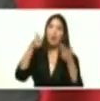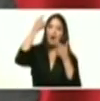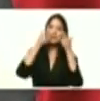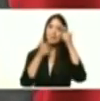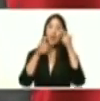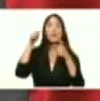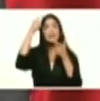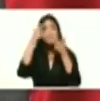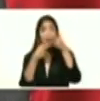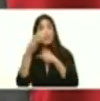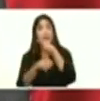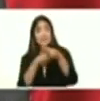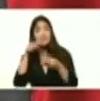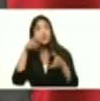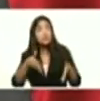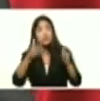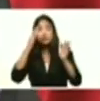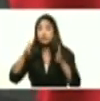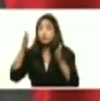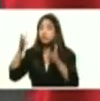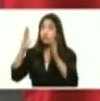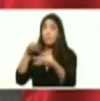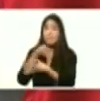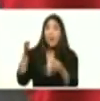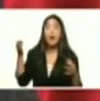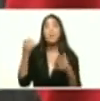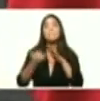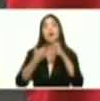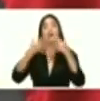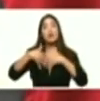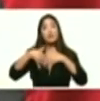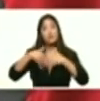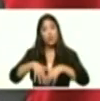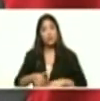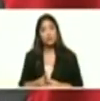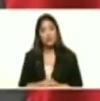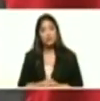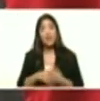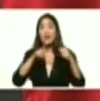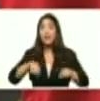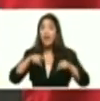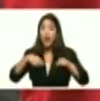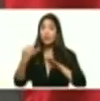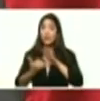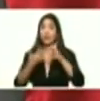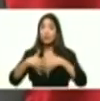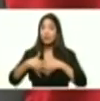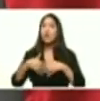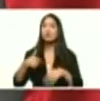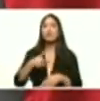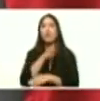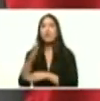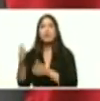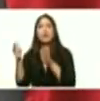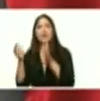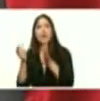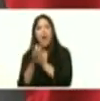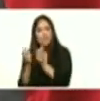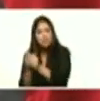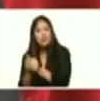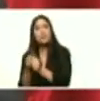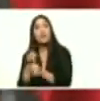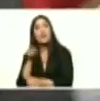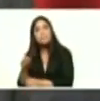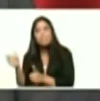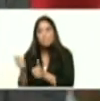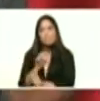este país, una tremenda infraestructura, para la industria, y para la agroindustria, yo estaba en Lanzuate, y el gobernador, y